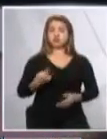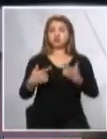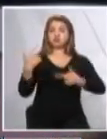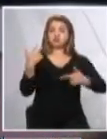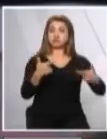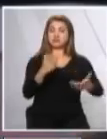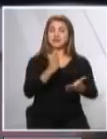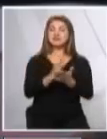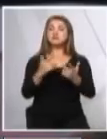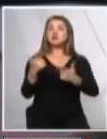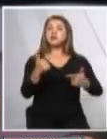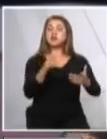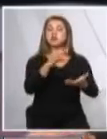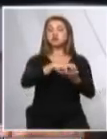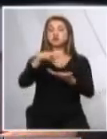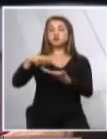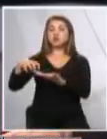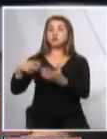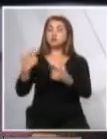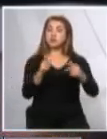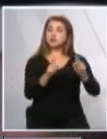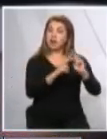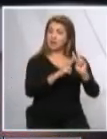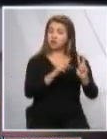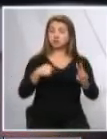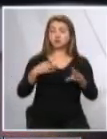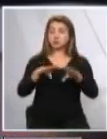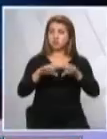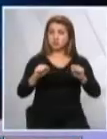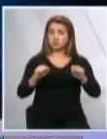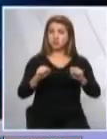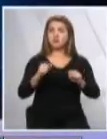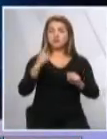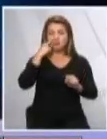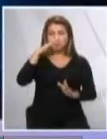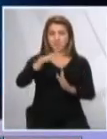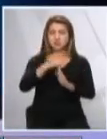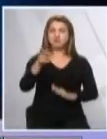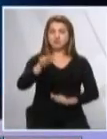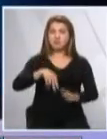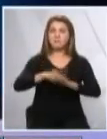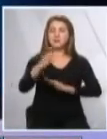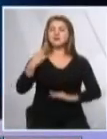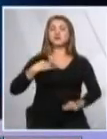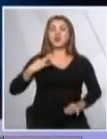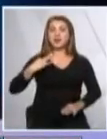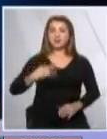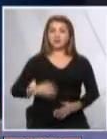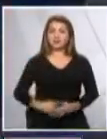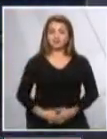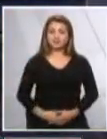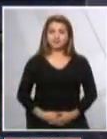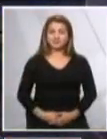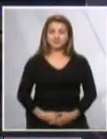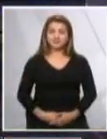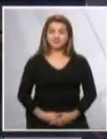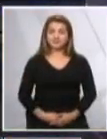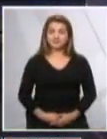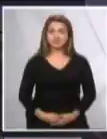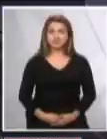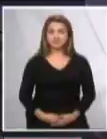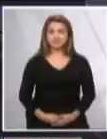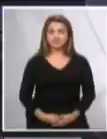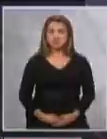clase política o de los sectores políticos arreglarla. En eso estoy totalmente de acuerdo. Vamos a ir a la pausa, ya volvemos con más en Ciudadanos.